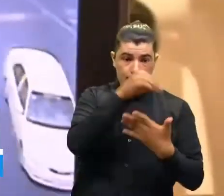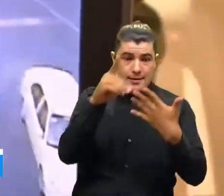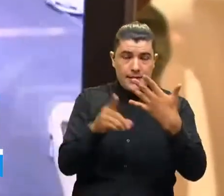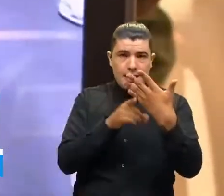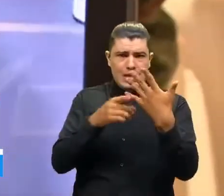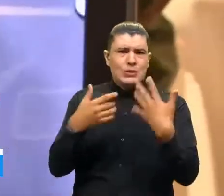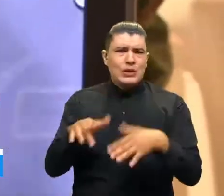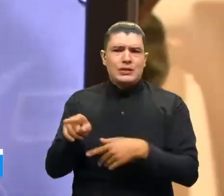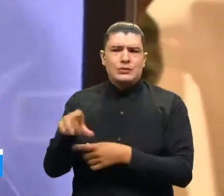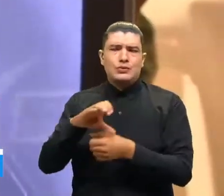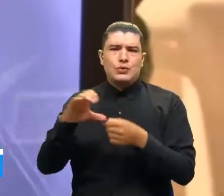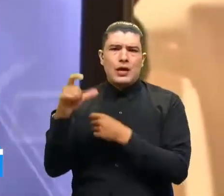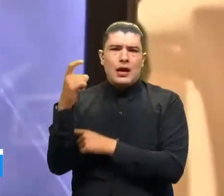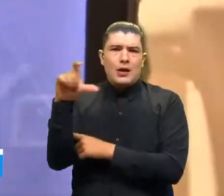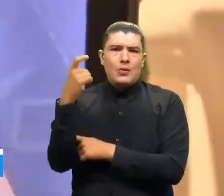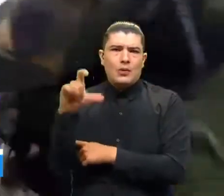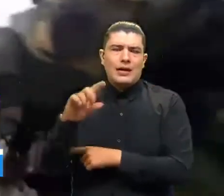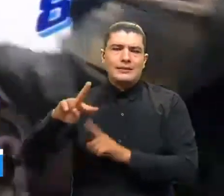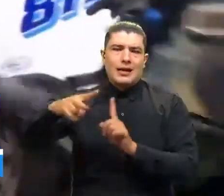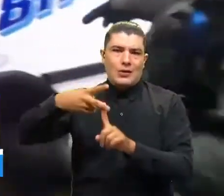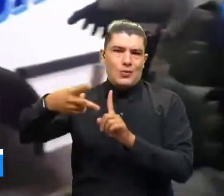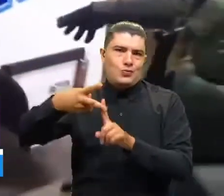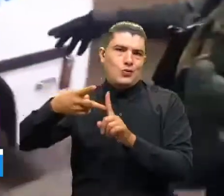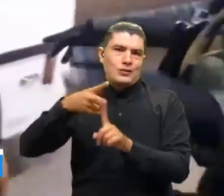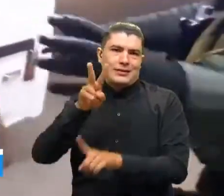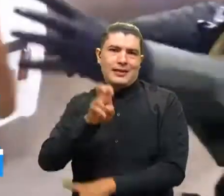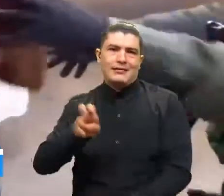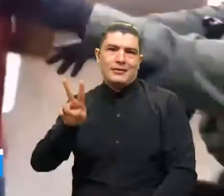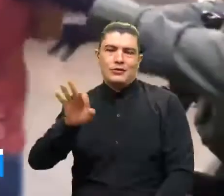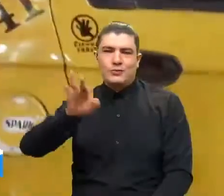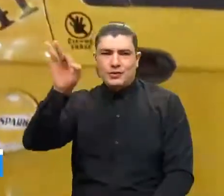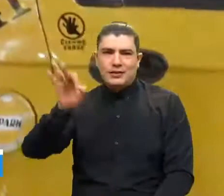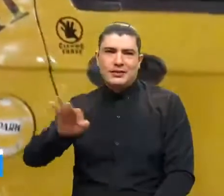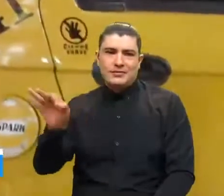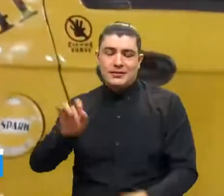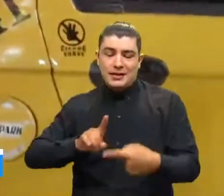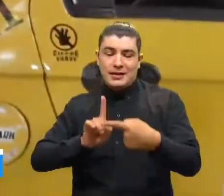un 73.5% por debajo de Bogotá, con la